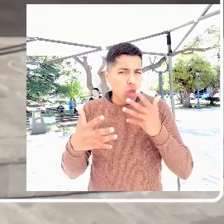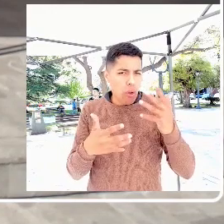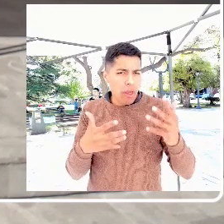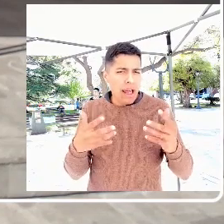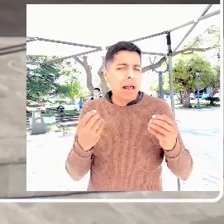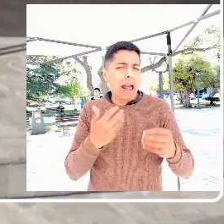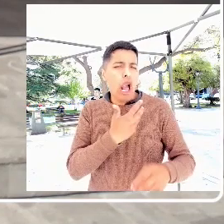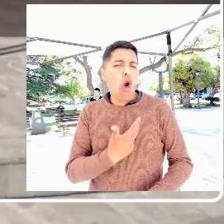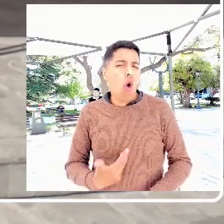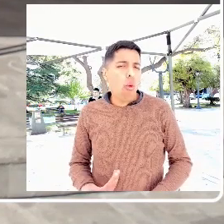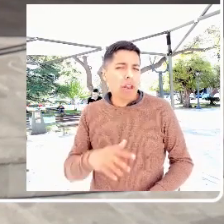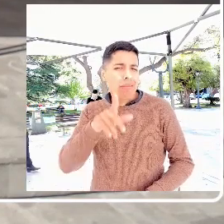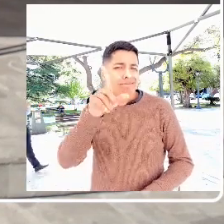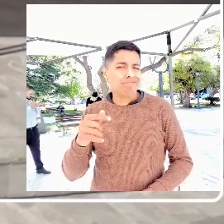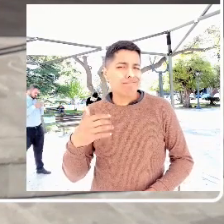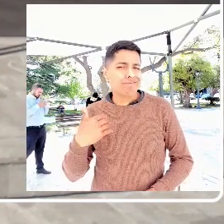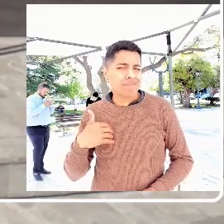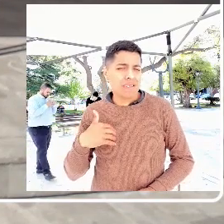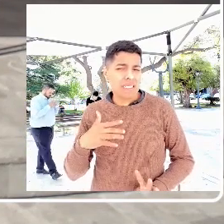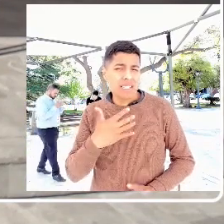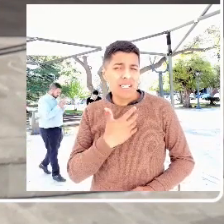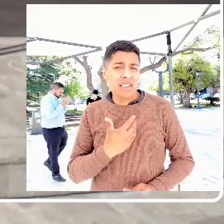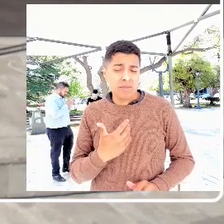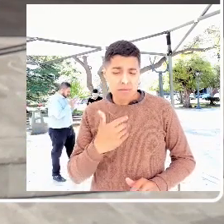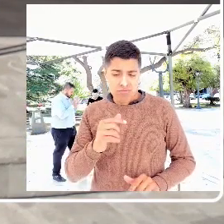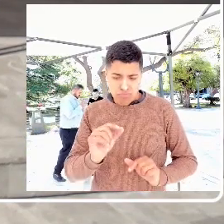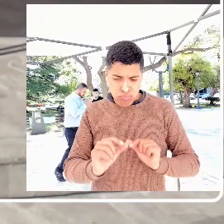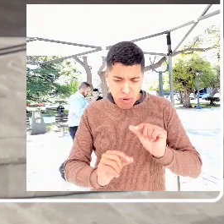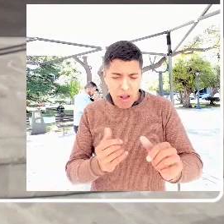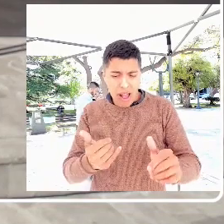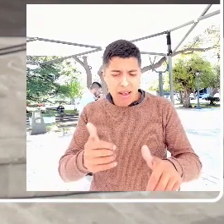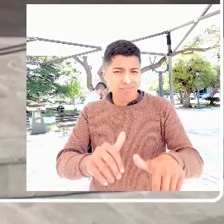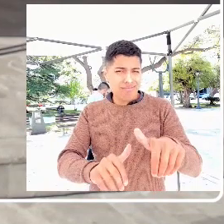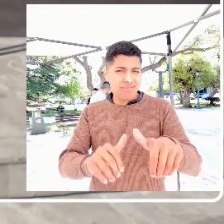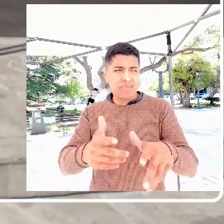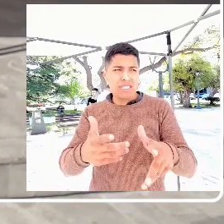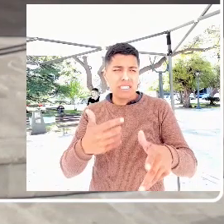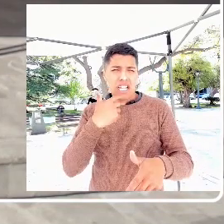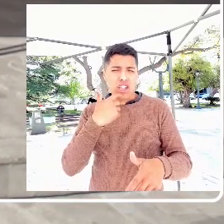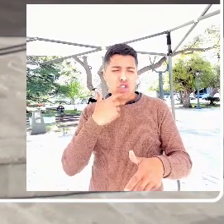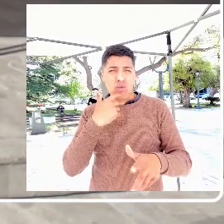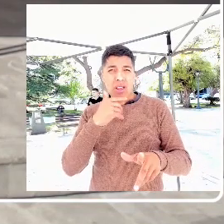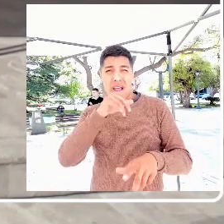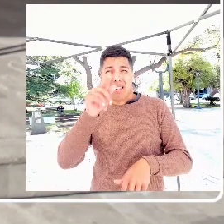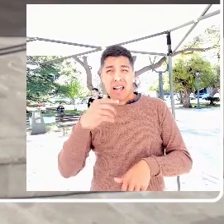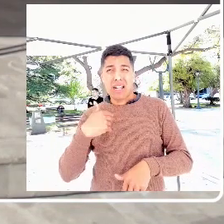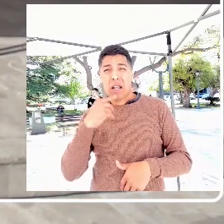tiene la Argentina en pos de un proceso electoral. Por eso, de esa manera,